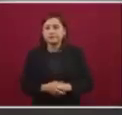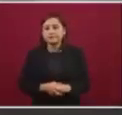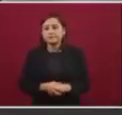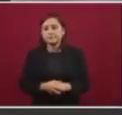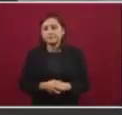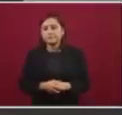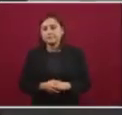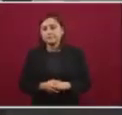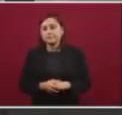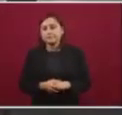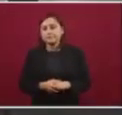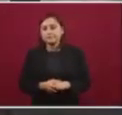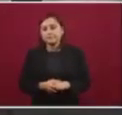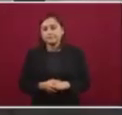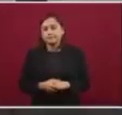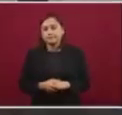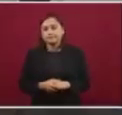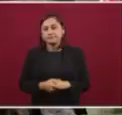Presidente municipal.